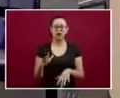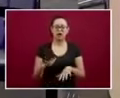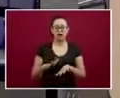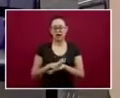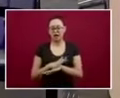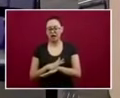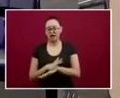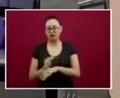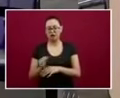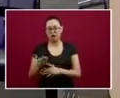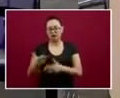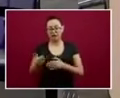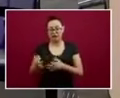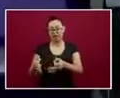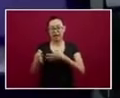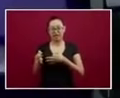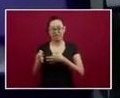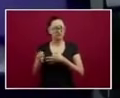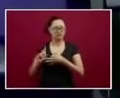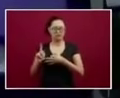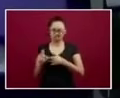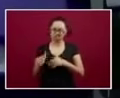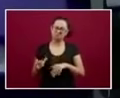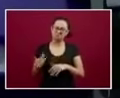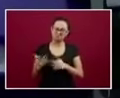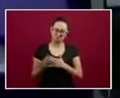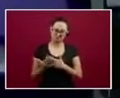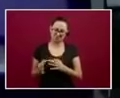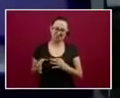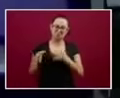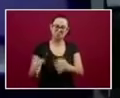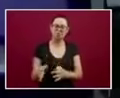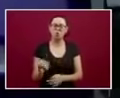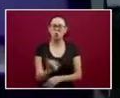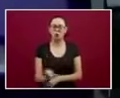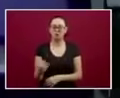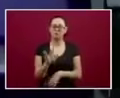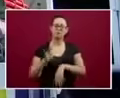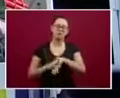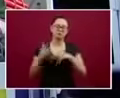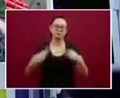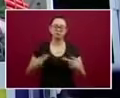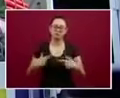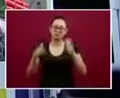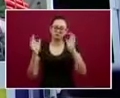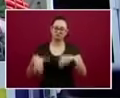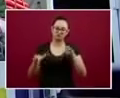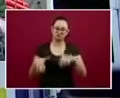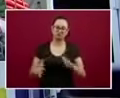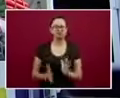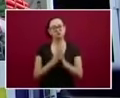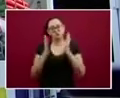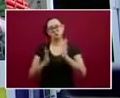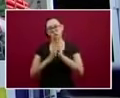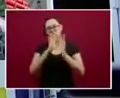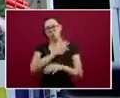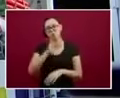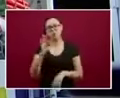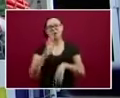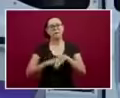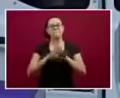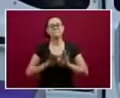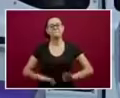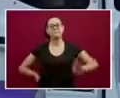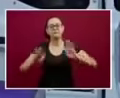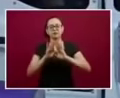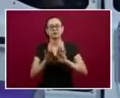cambié aquí cuando tuve la primera amenaza, vivíamos en Cotopaxi 231, a 8 cuadras de esta